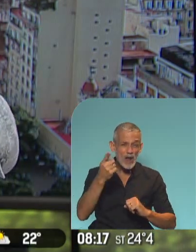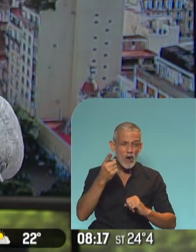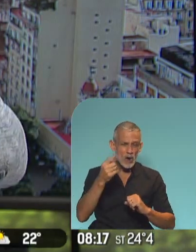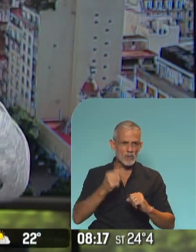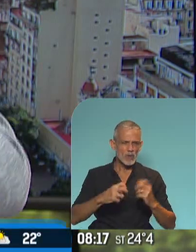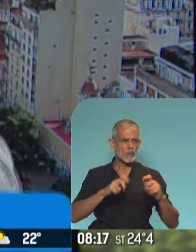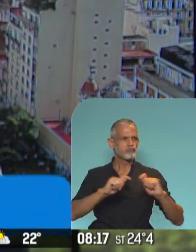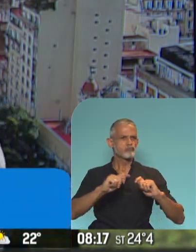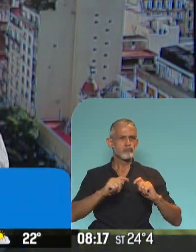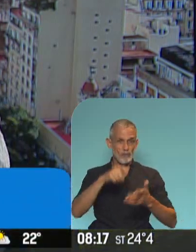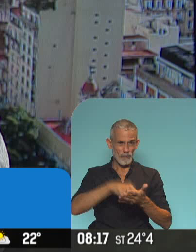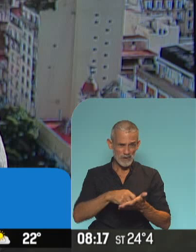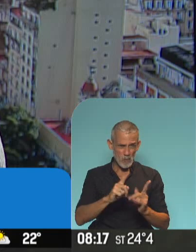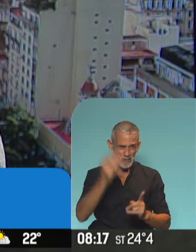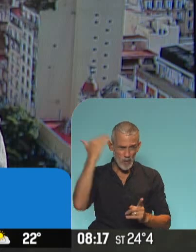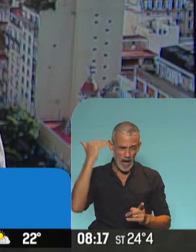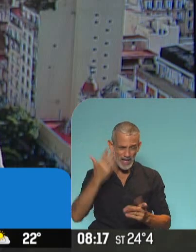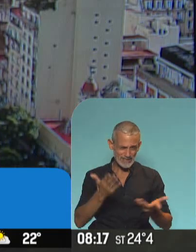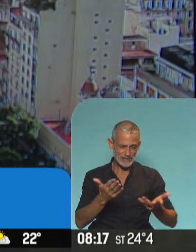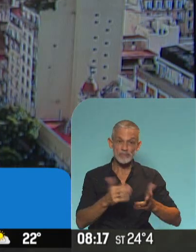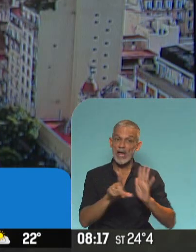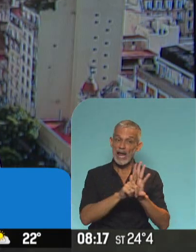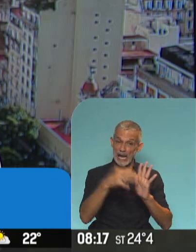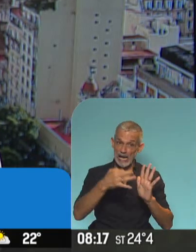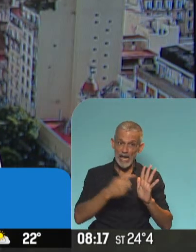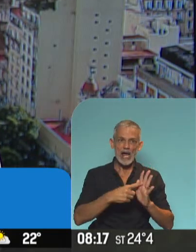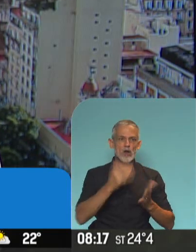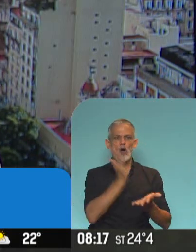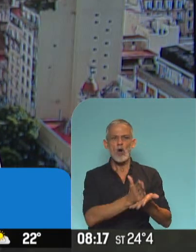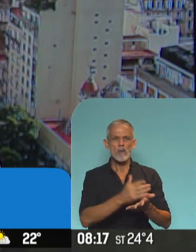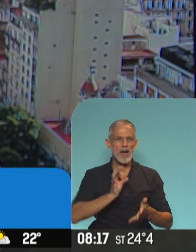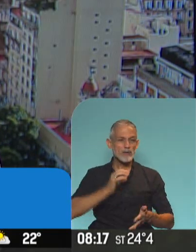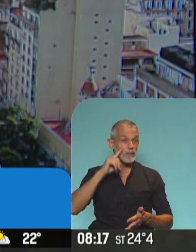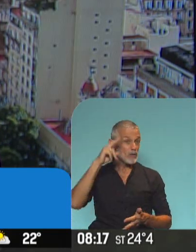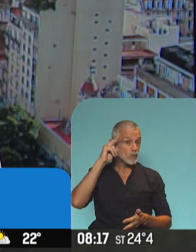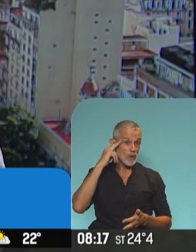de la Nación, firmó eso. Y legal fue el golpe del 76.